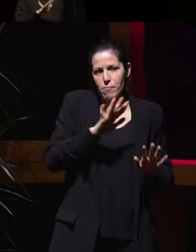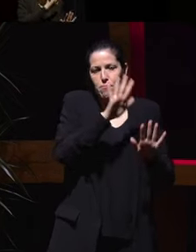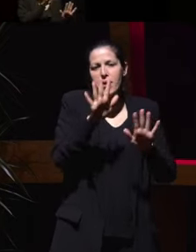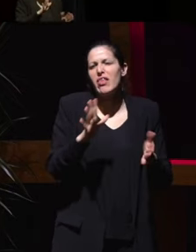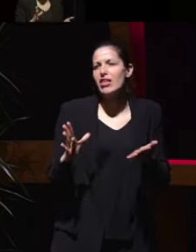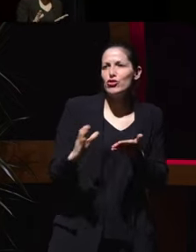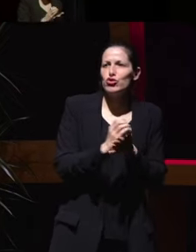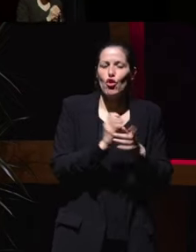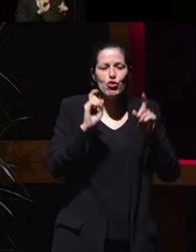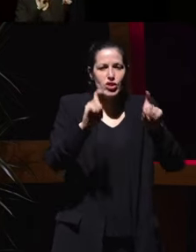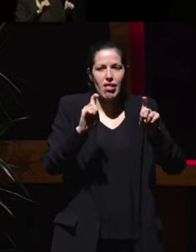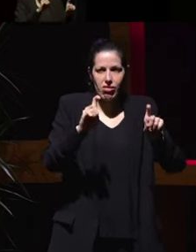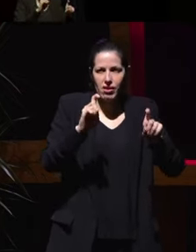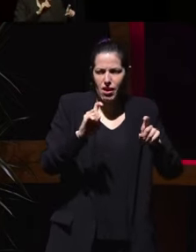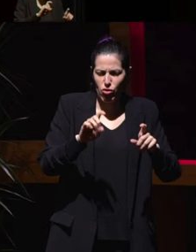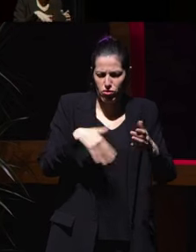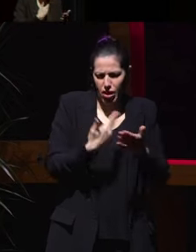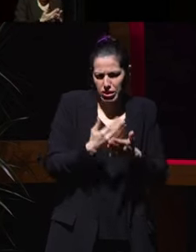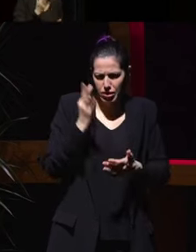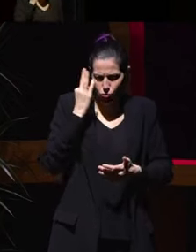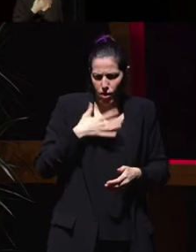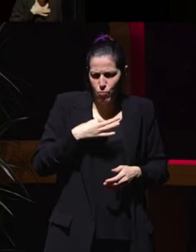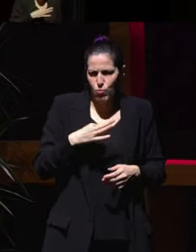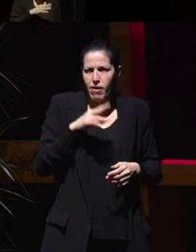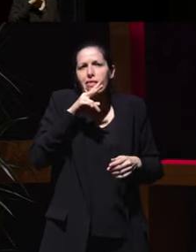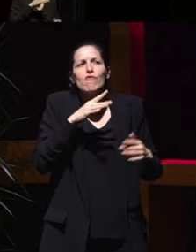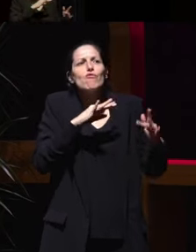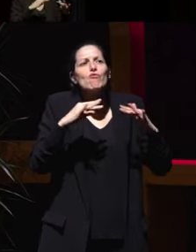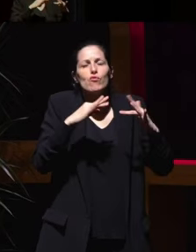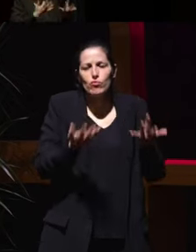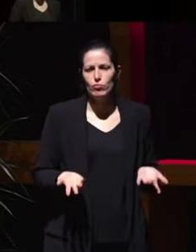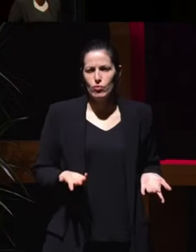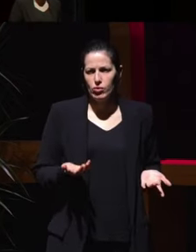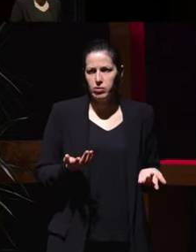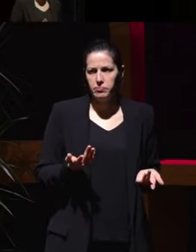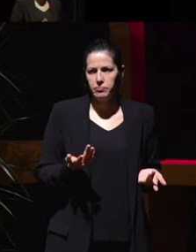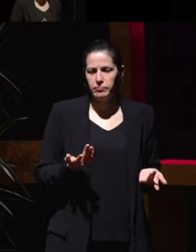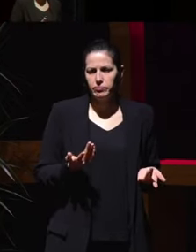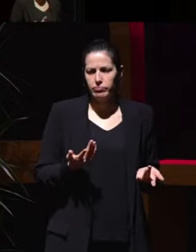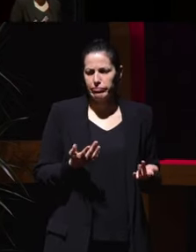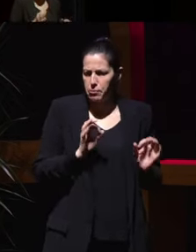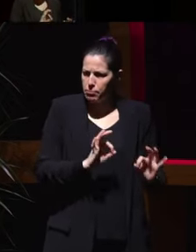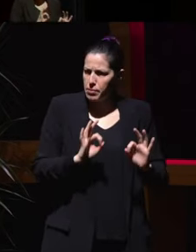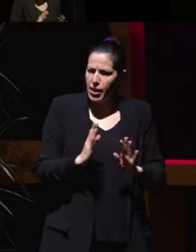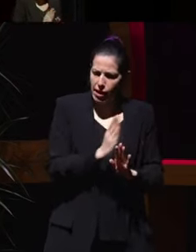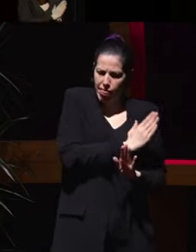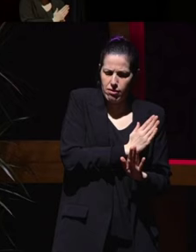redes sociales. Por que unha muller non pode falar de fútbol? Non é que falemos de fútbol por falar, falamos de fútbol porque estamos preparadas para